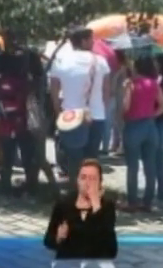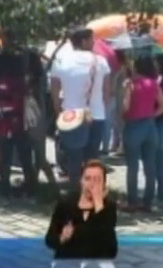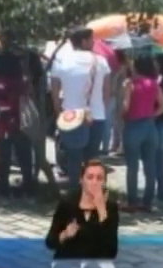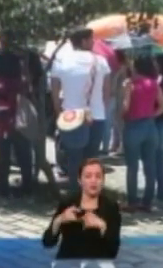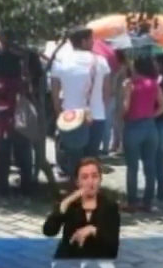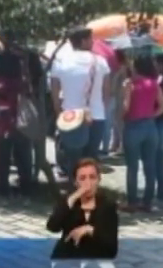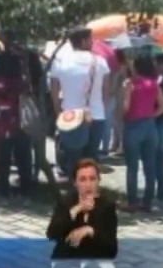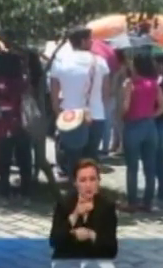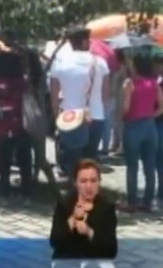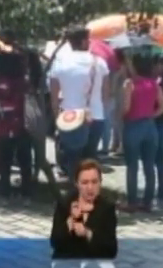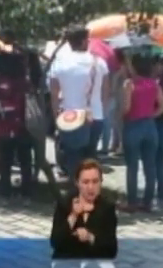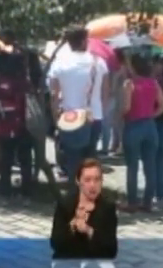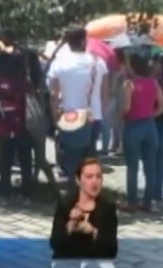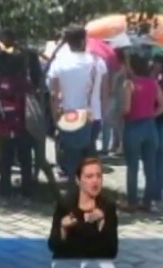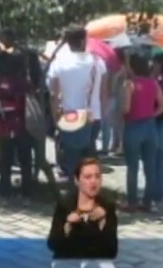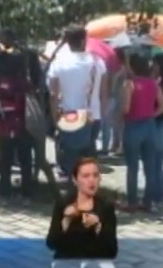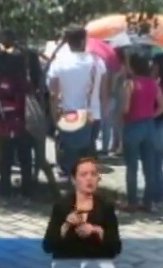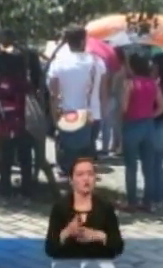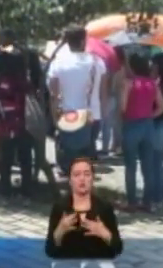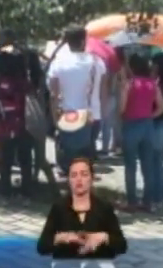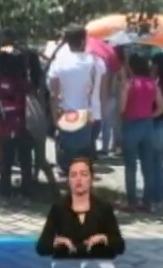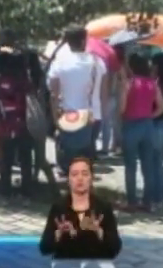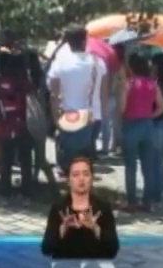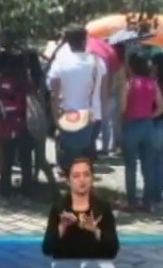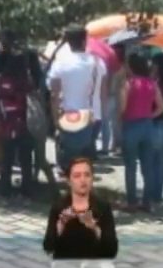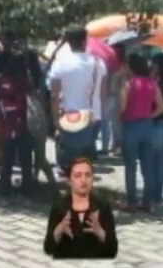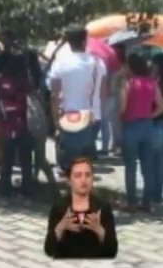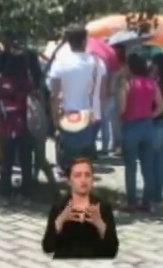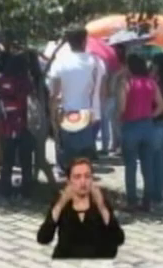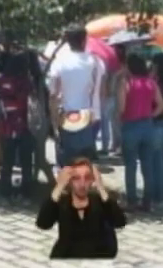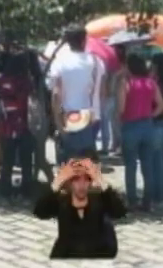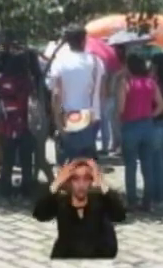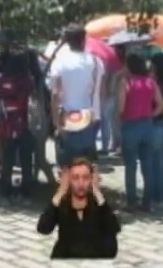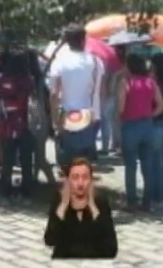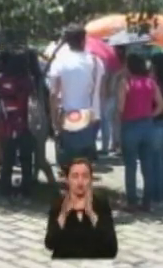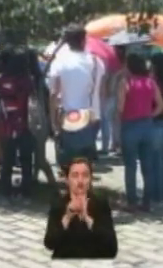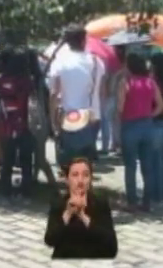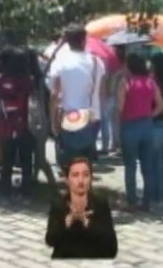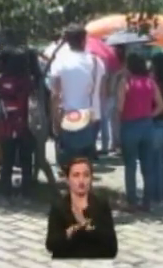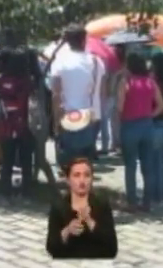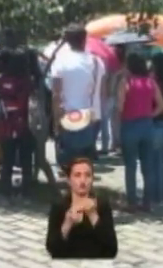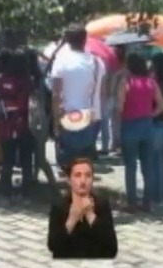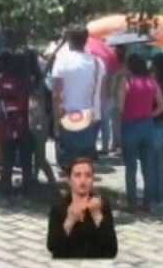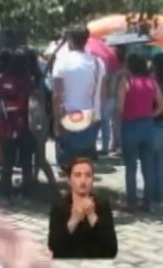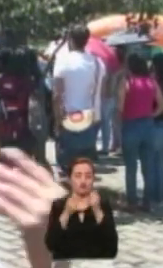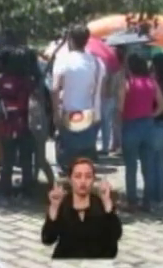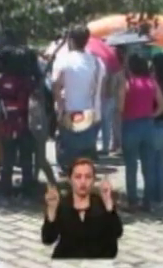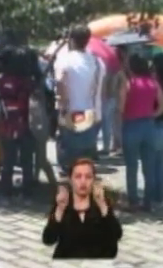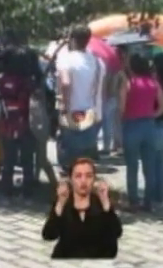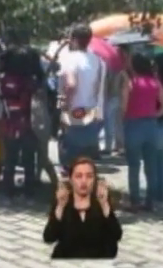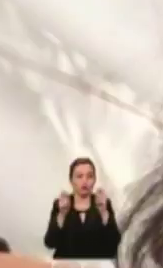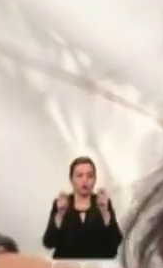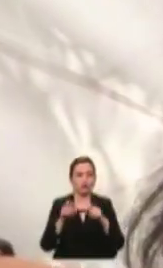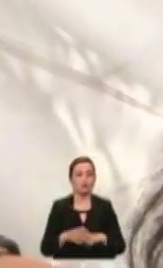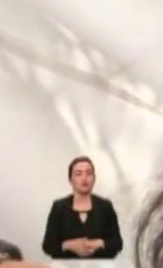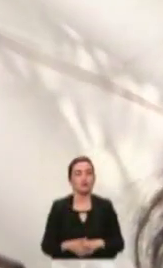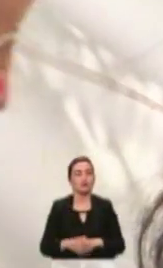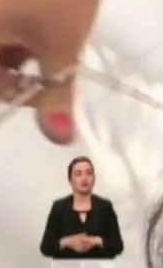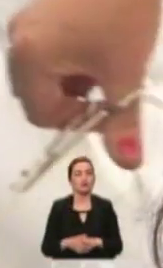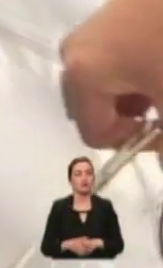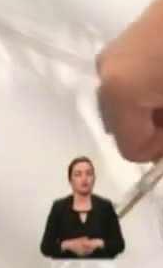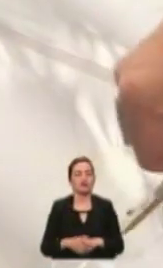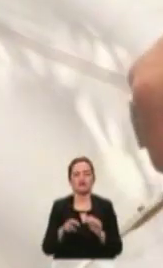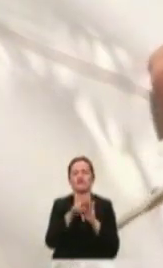son bulleados por este tema. Entonces es importante que ellos quieren eso y tienen el granito de arena de parte de Fundación en entregarles las pelucas. El